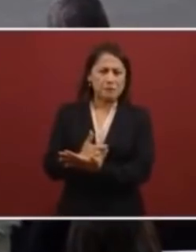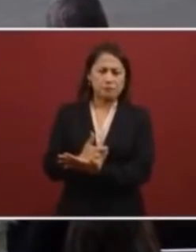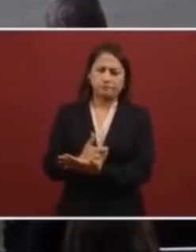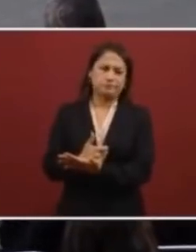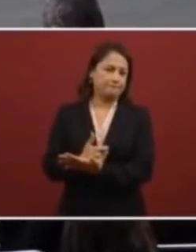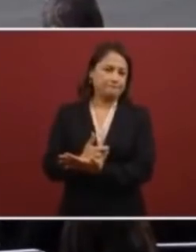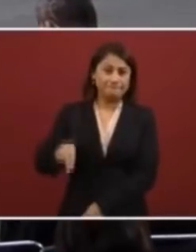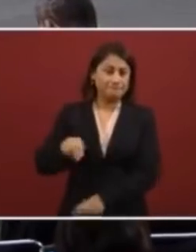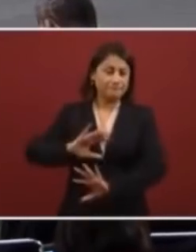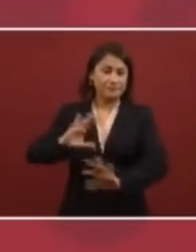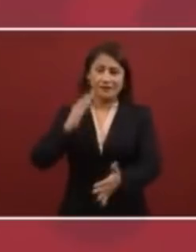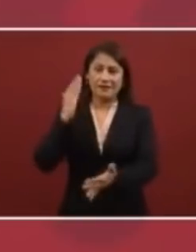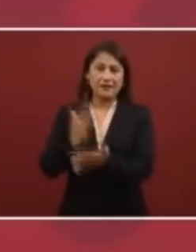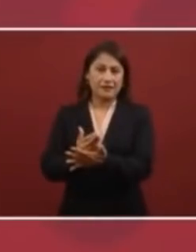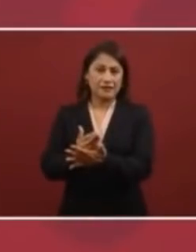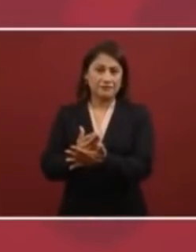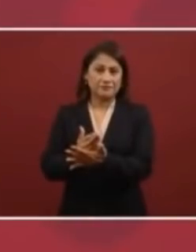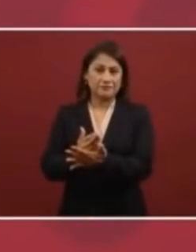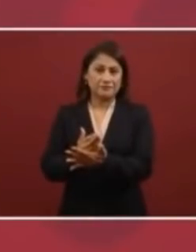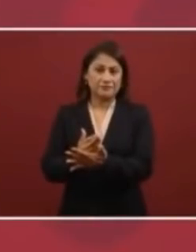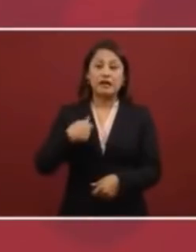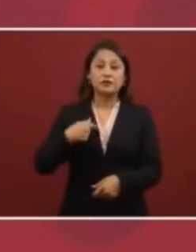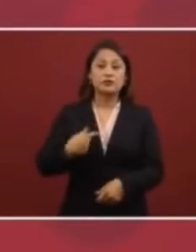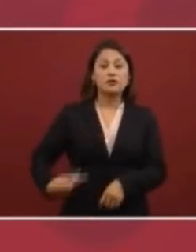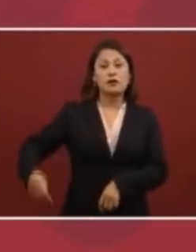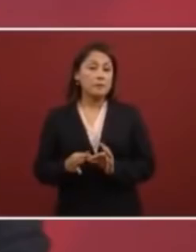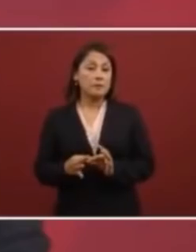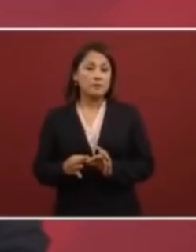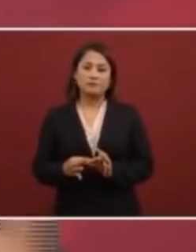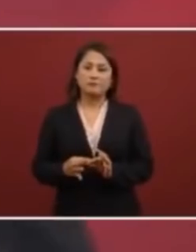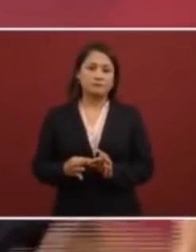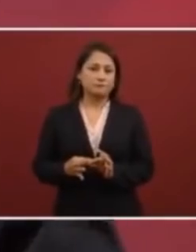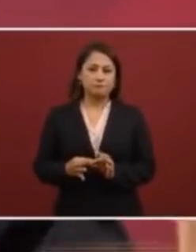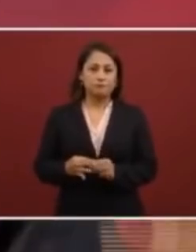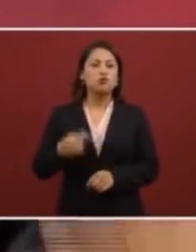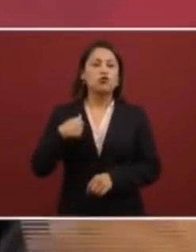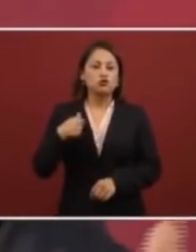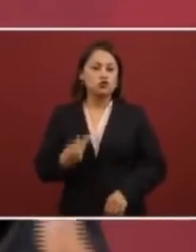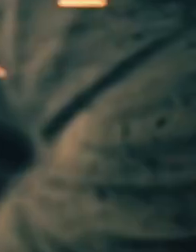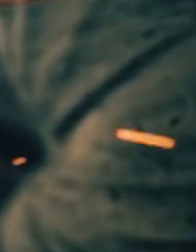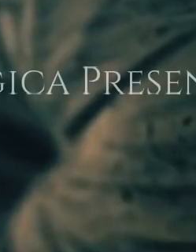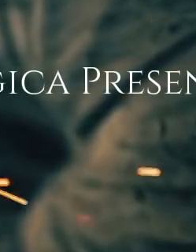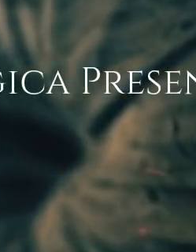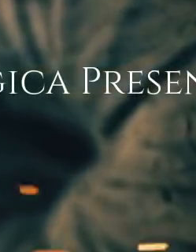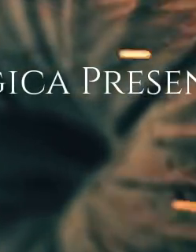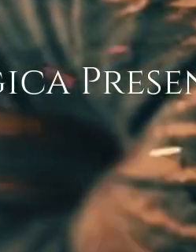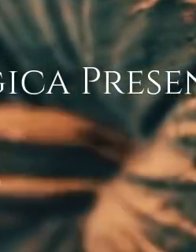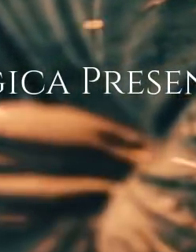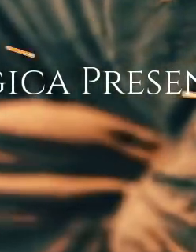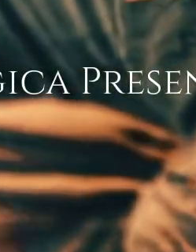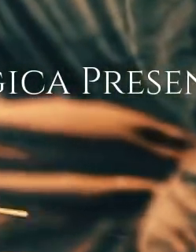a nadie. O sea, yo no estoy aquí de florero, de adorno. Llegamos aquí para transformar.